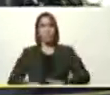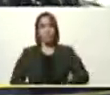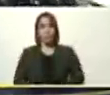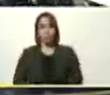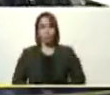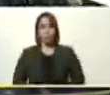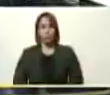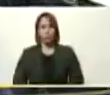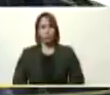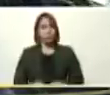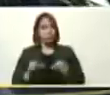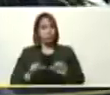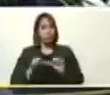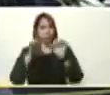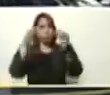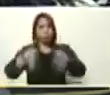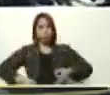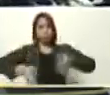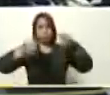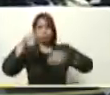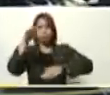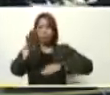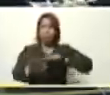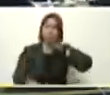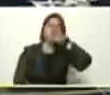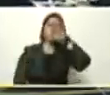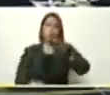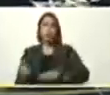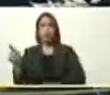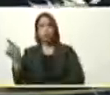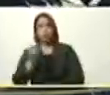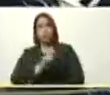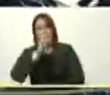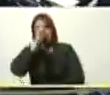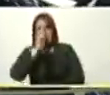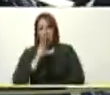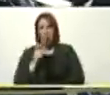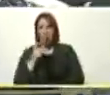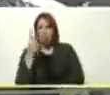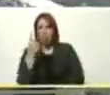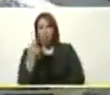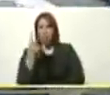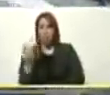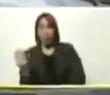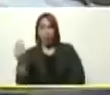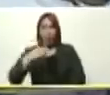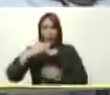Y seguiremos avanzando en los meses y años que están por venir.